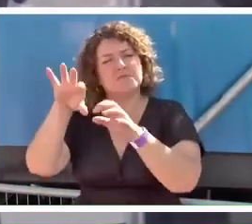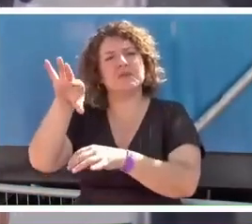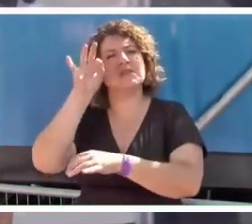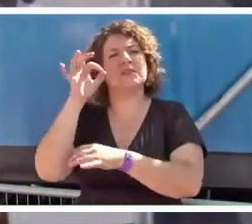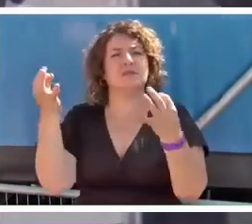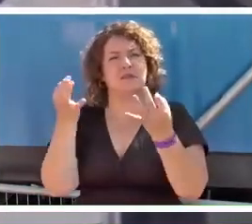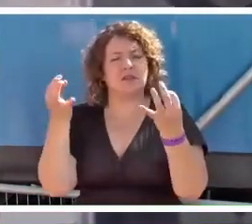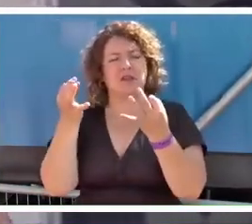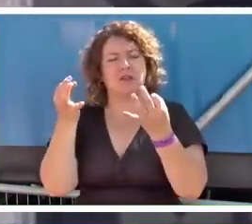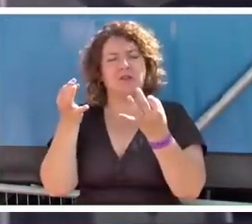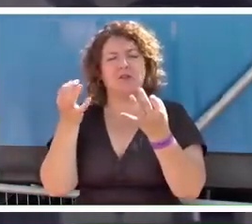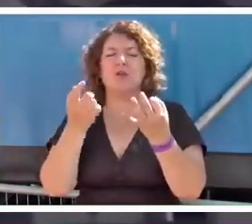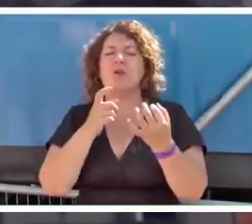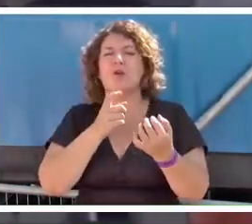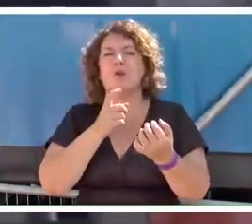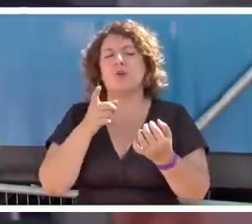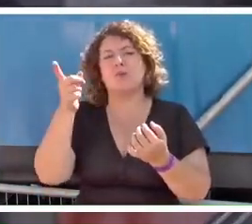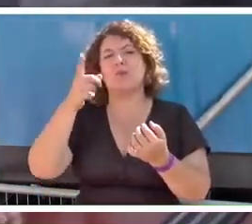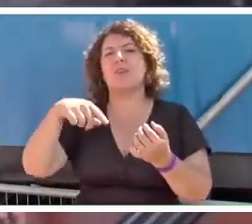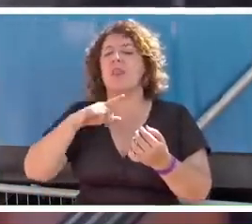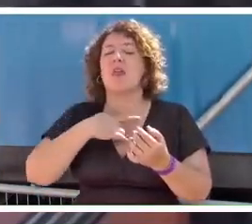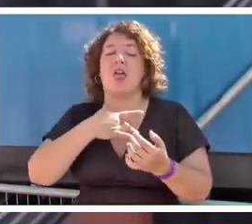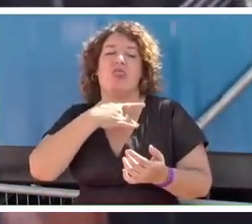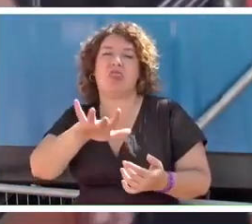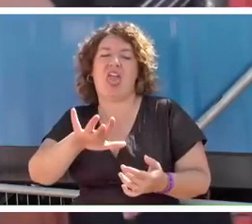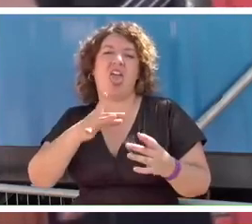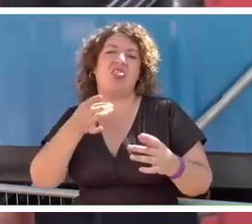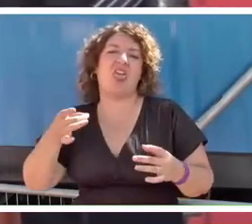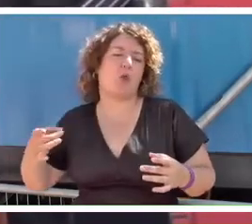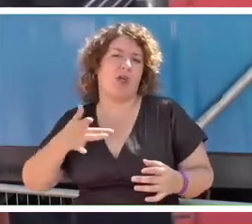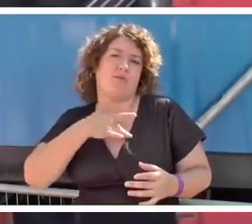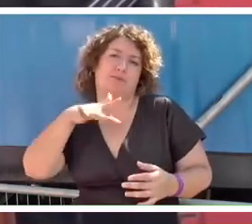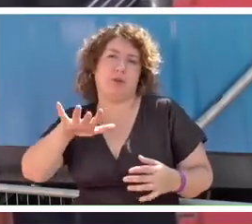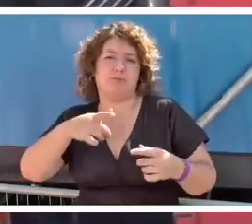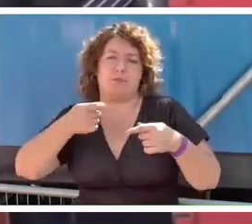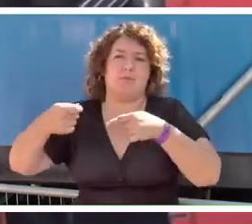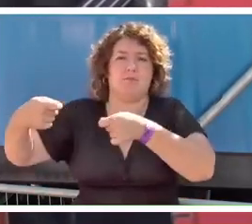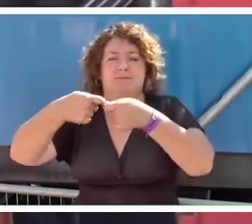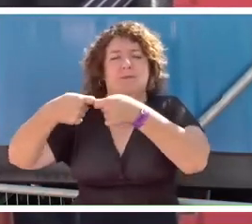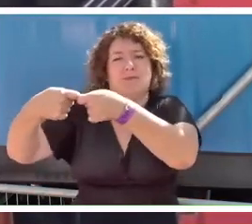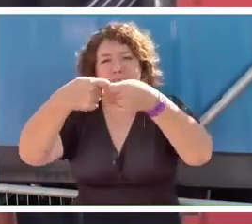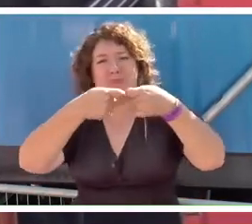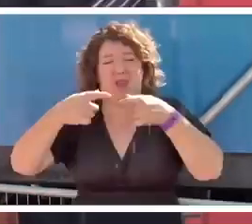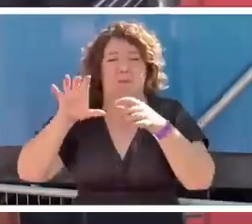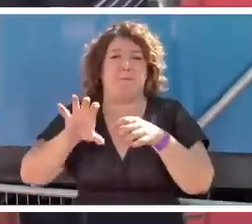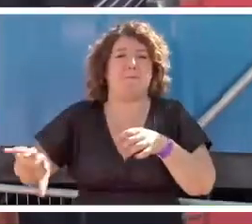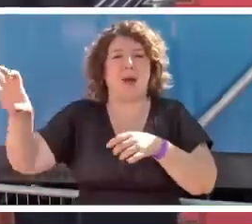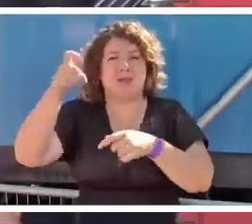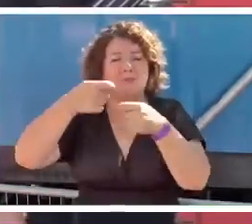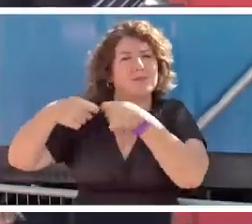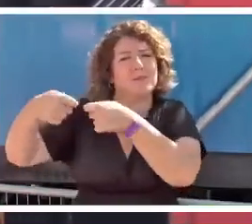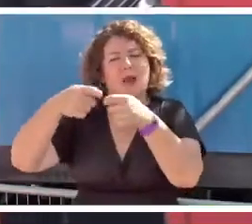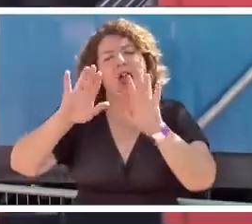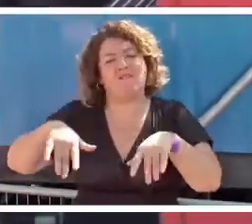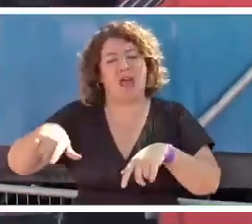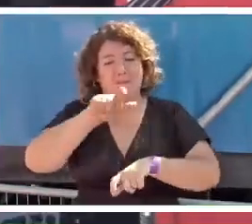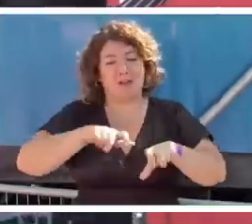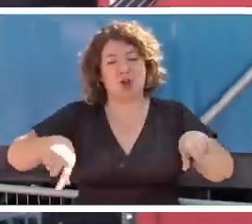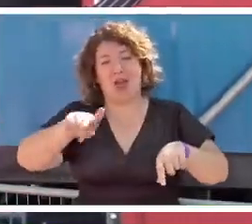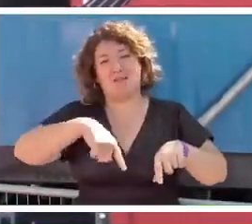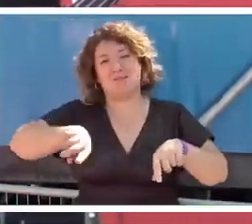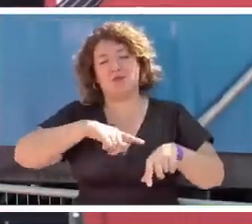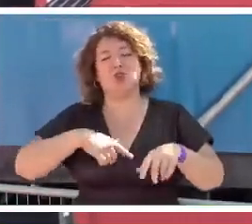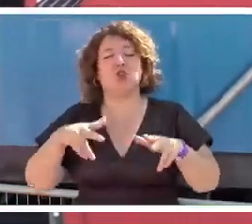de la misma mancomunando la deuda para que podamos desplegar los mecanismos de protección social